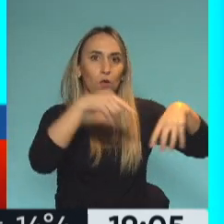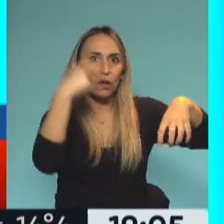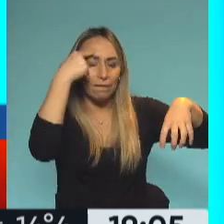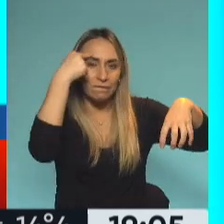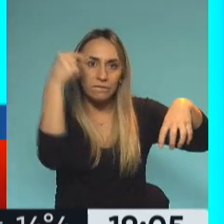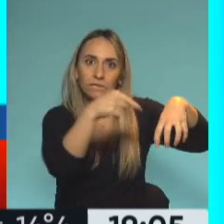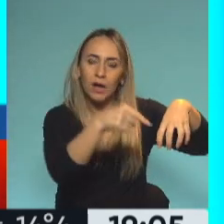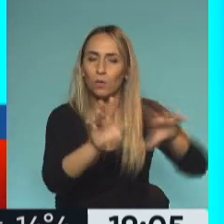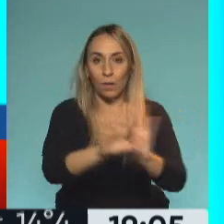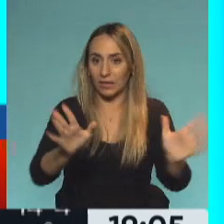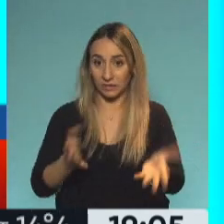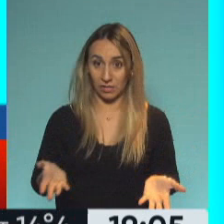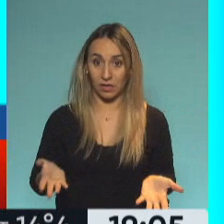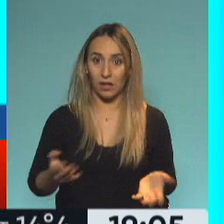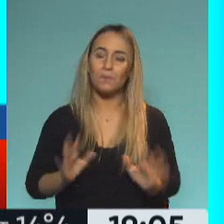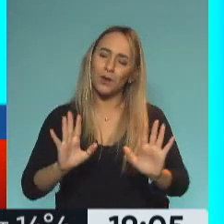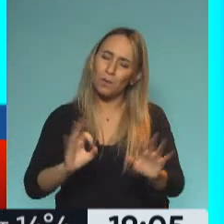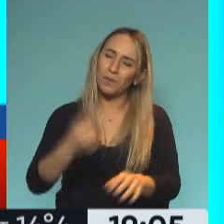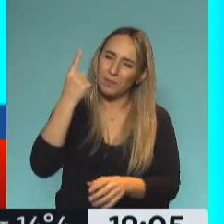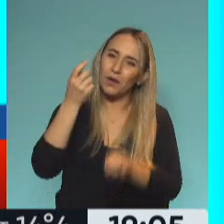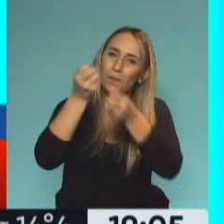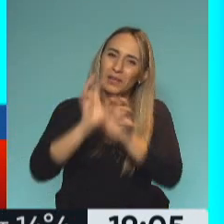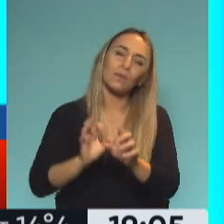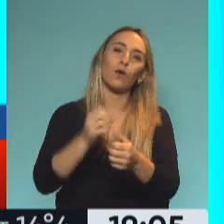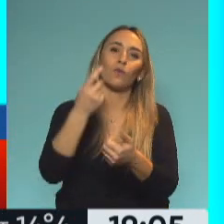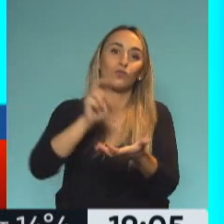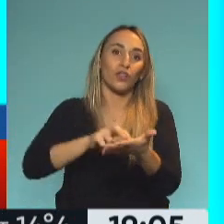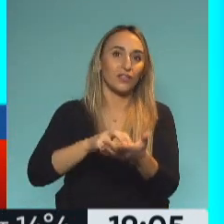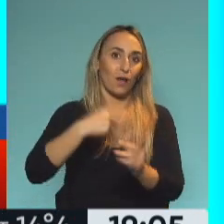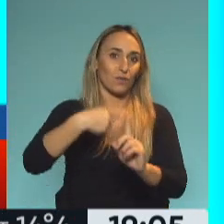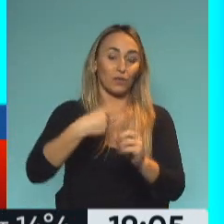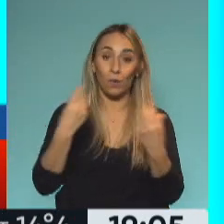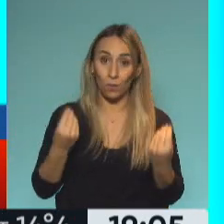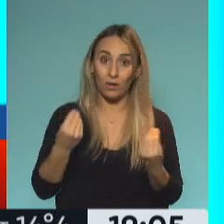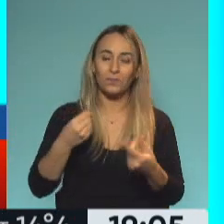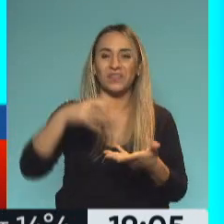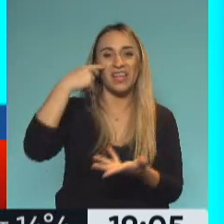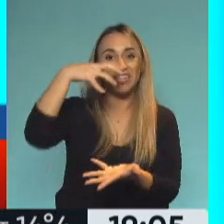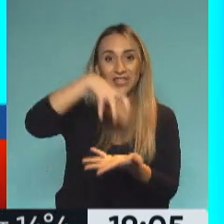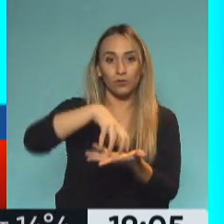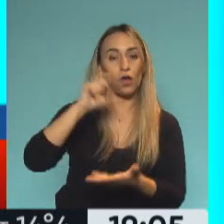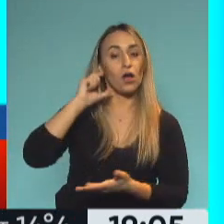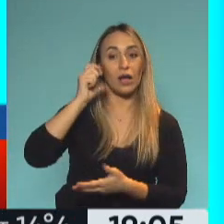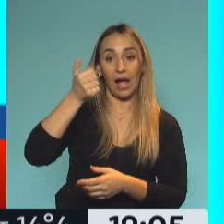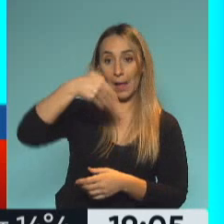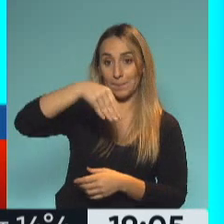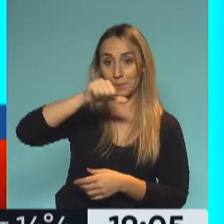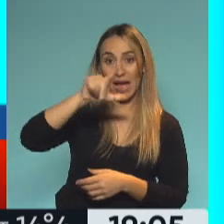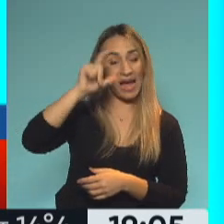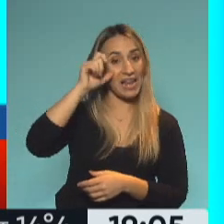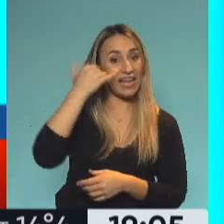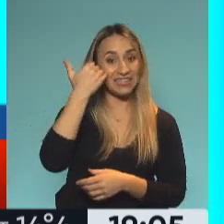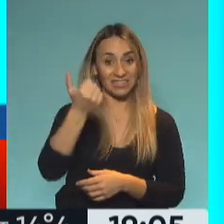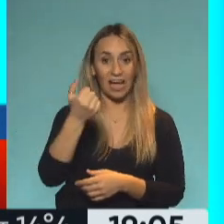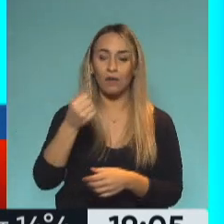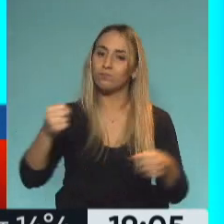arranquemos primero por la buena noticia del día, que fue la confirmación de que el Instituto Gamaleya aprobó las pruebas de la